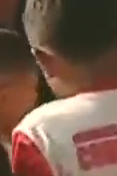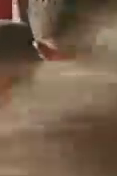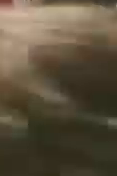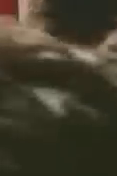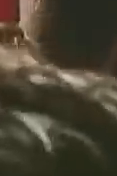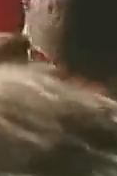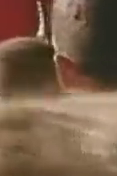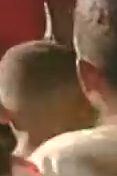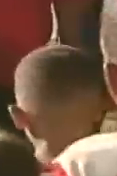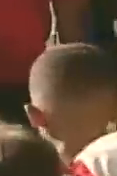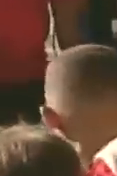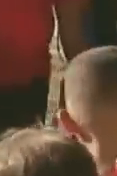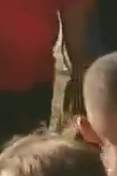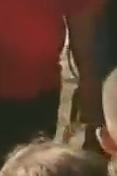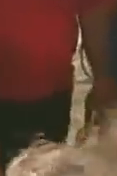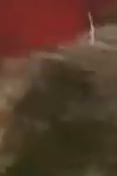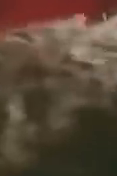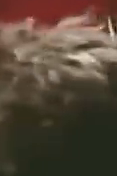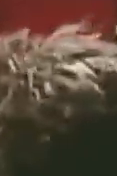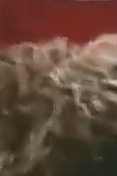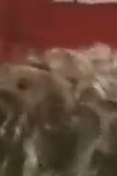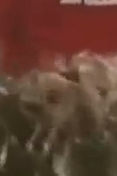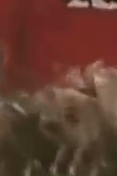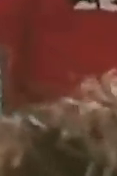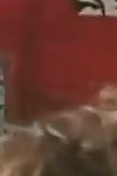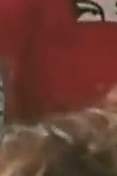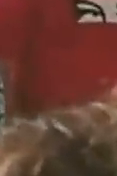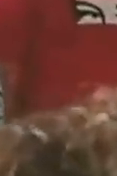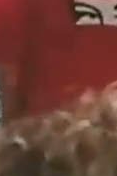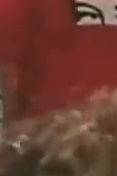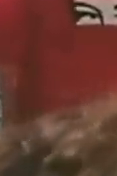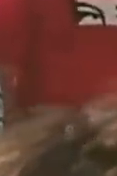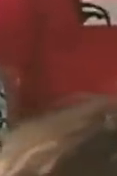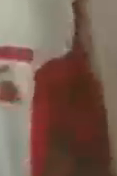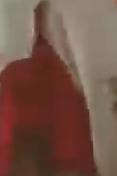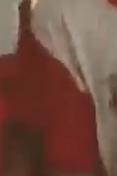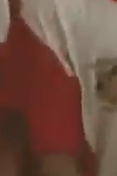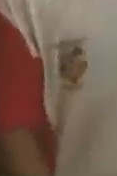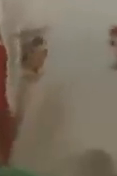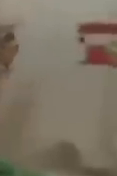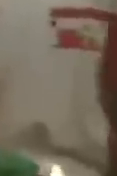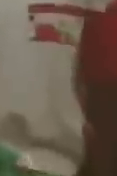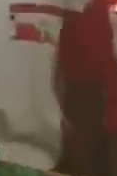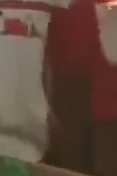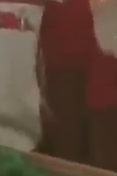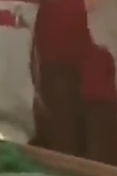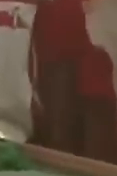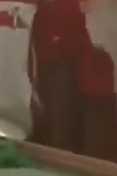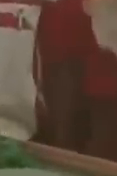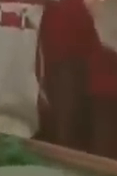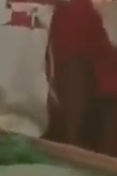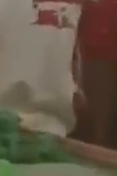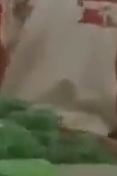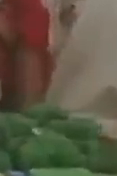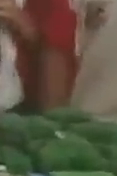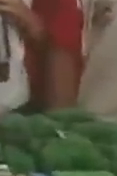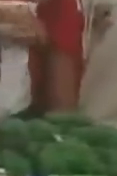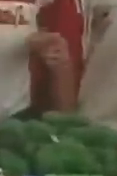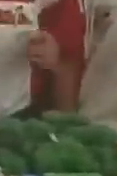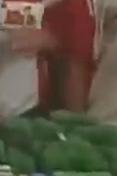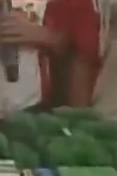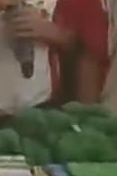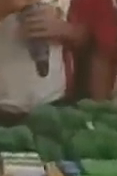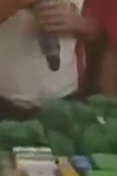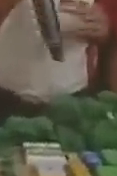esa locución histórica. Todo el mundo. Pero aquí dejo una semilla. ¿De maíz? No, no,